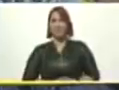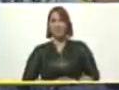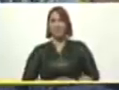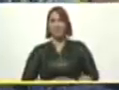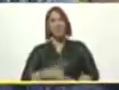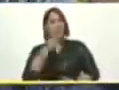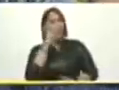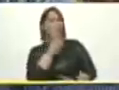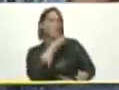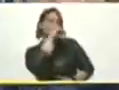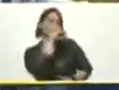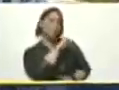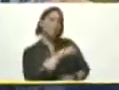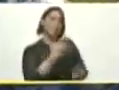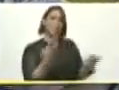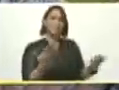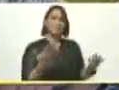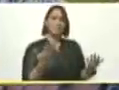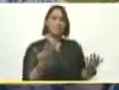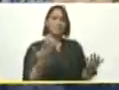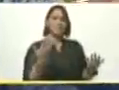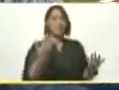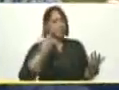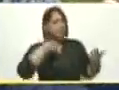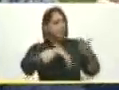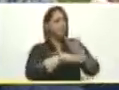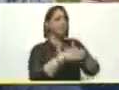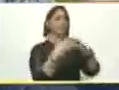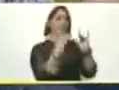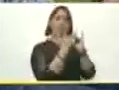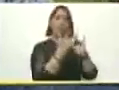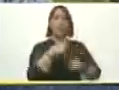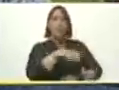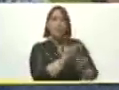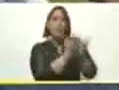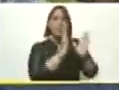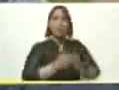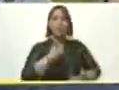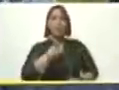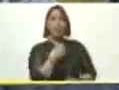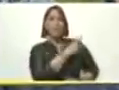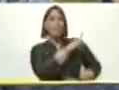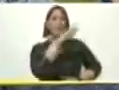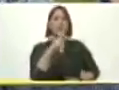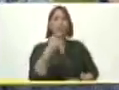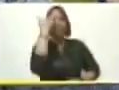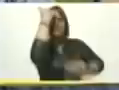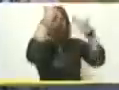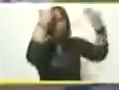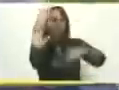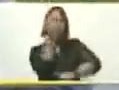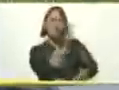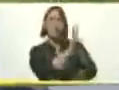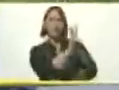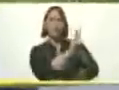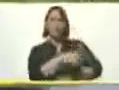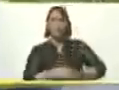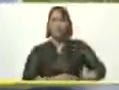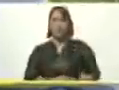Qué rico y este es mi escuela desde Puerto Rico yo saludo a Venezuela